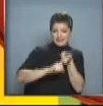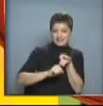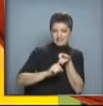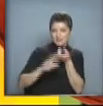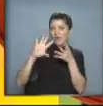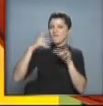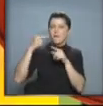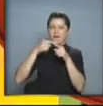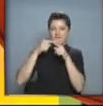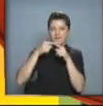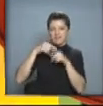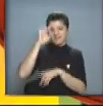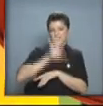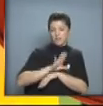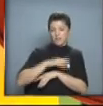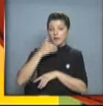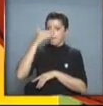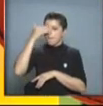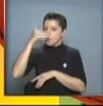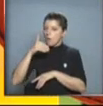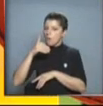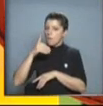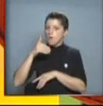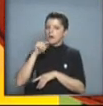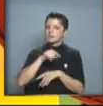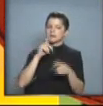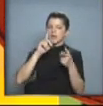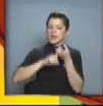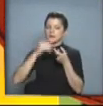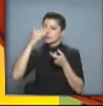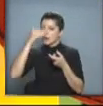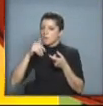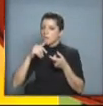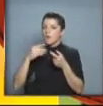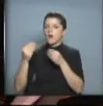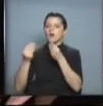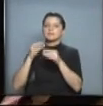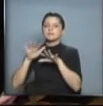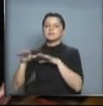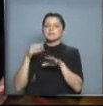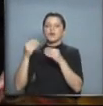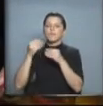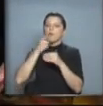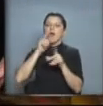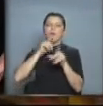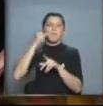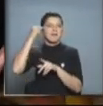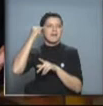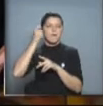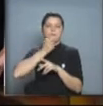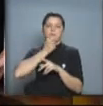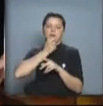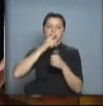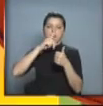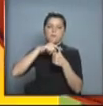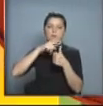también después de eso hay un montón de cosas que por ahí se piensan que pasa después del casamiento, ¿viste? Qué sé yo. Que el tipo sexo.